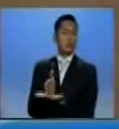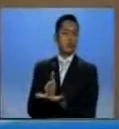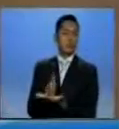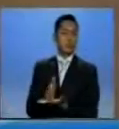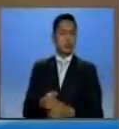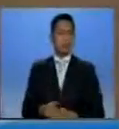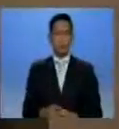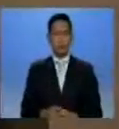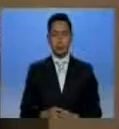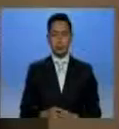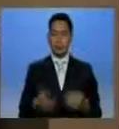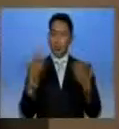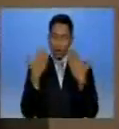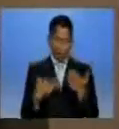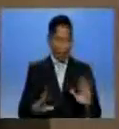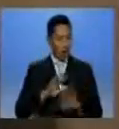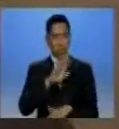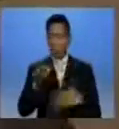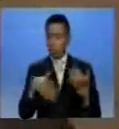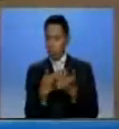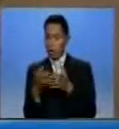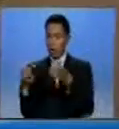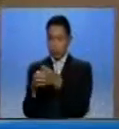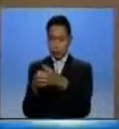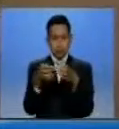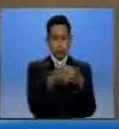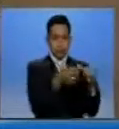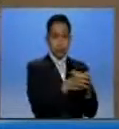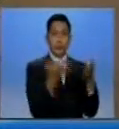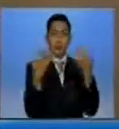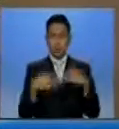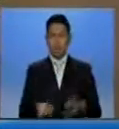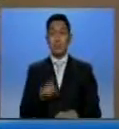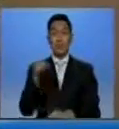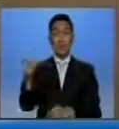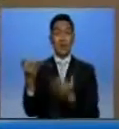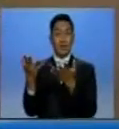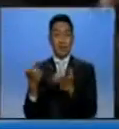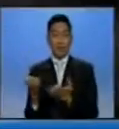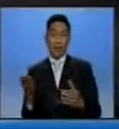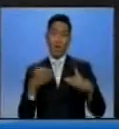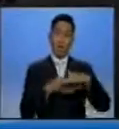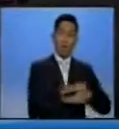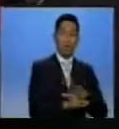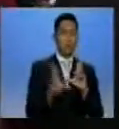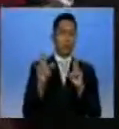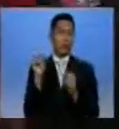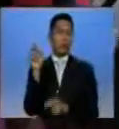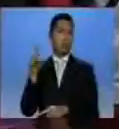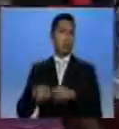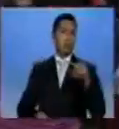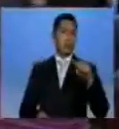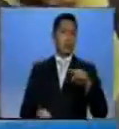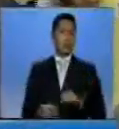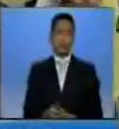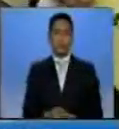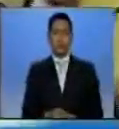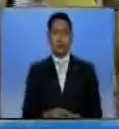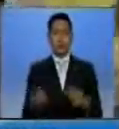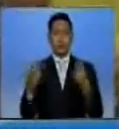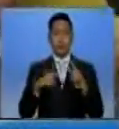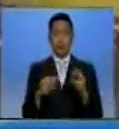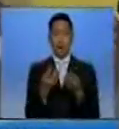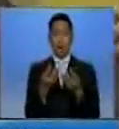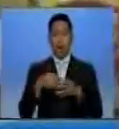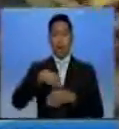Ya concluyeron las comisiones, pedir ser recibido en comisión general estaba fuera de lugar. En los exteriores y acompañado de sus